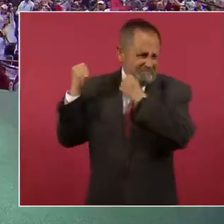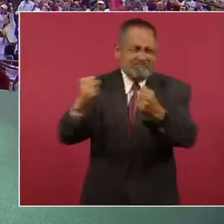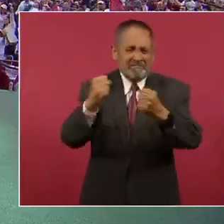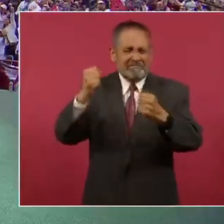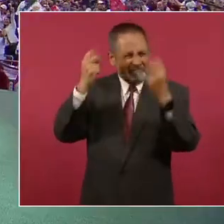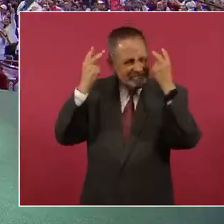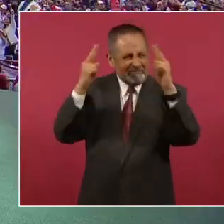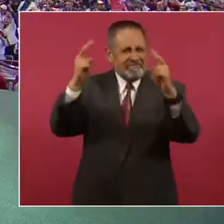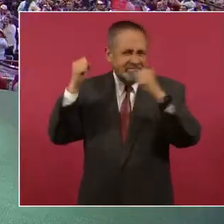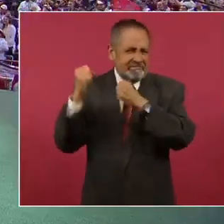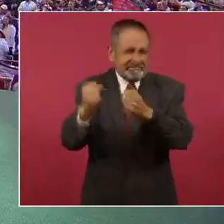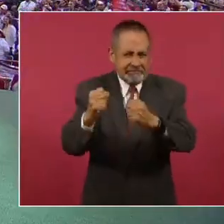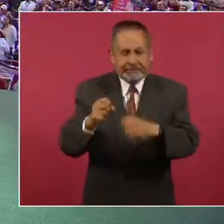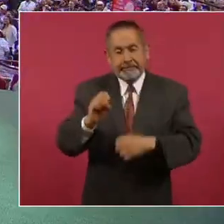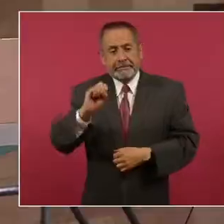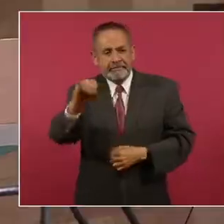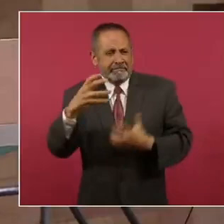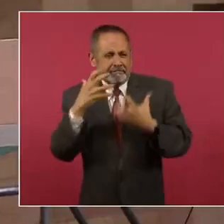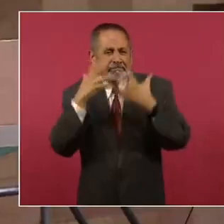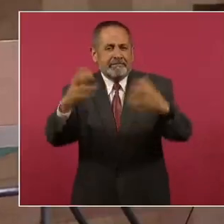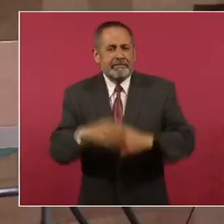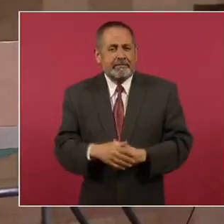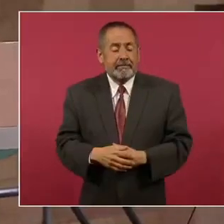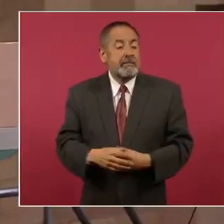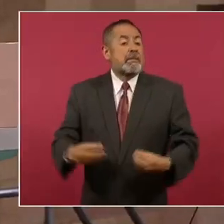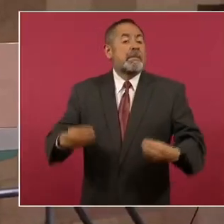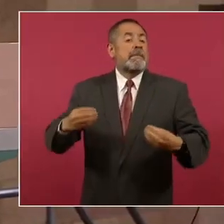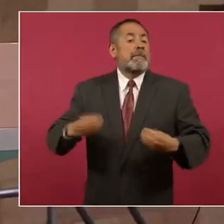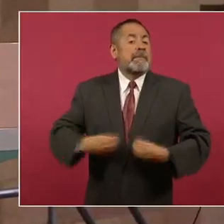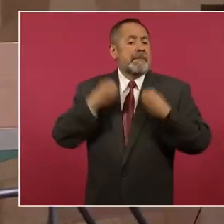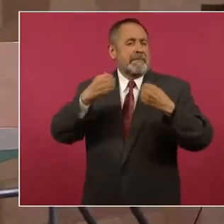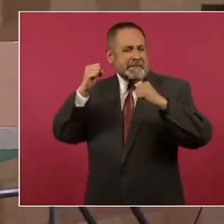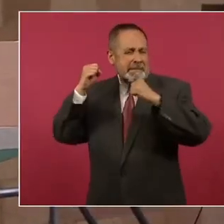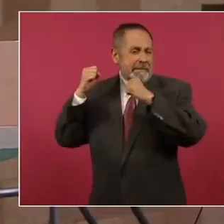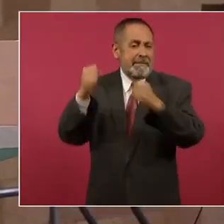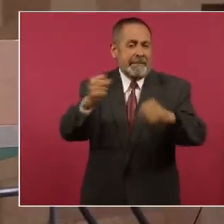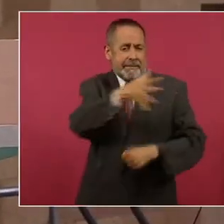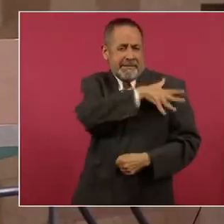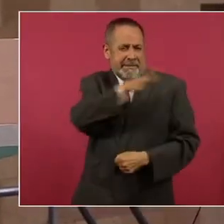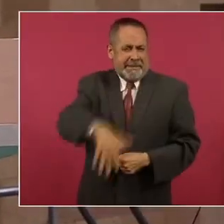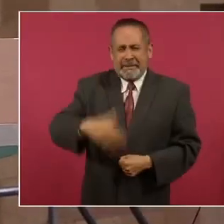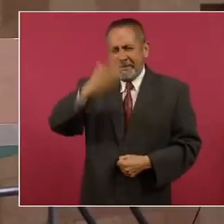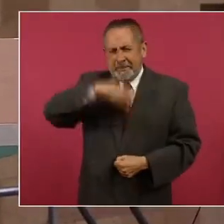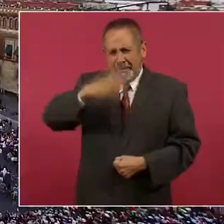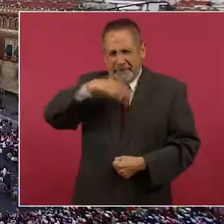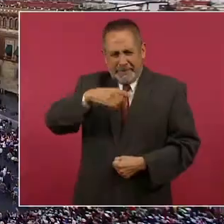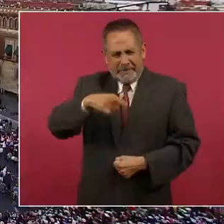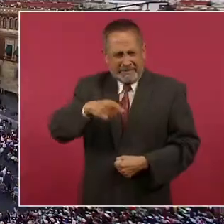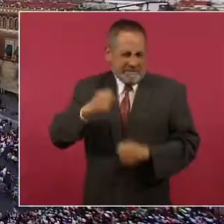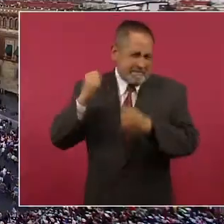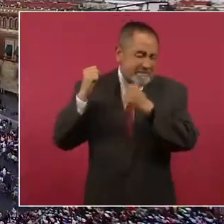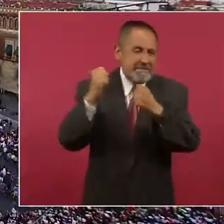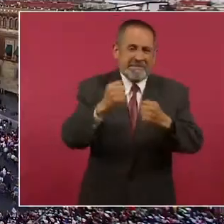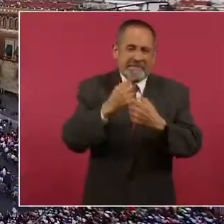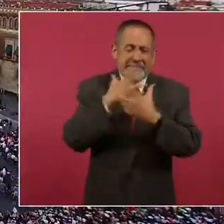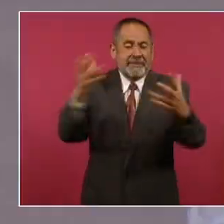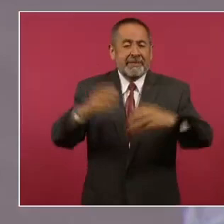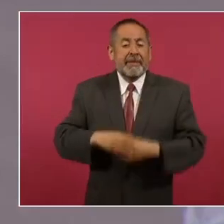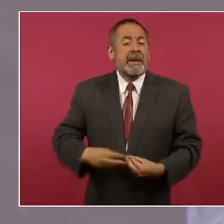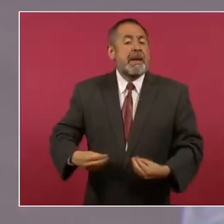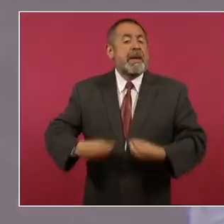nacional! ¡Viva el general Lázaro Cárdenas del Río!